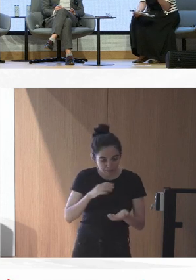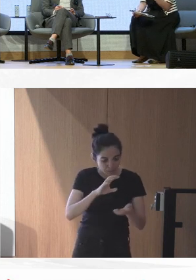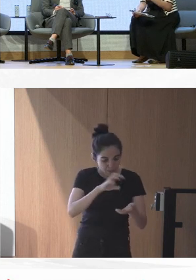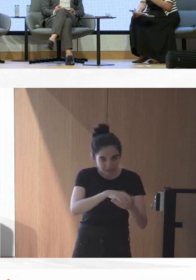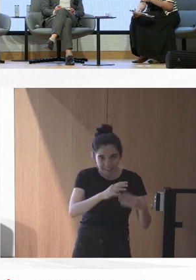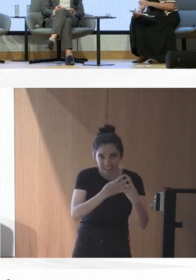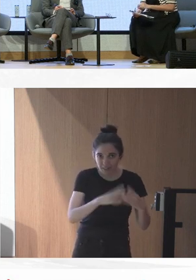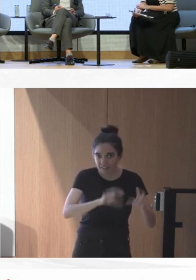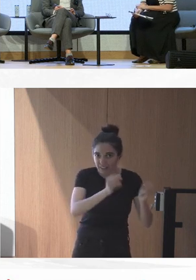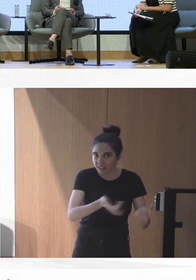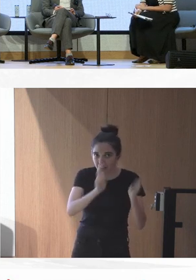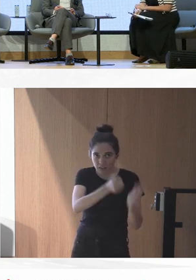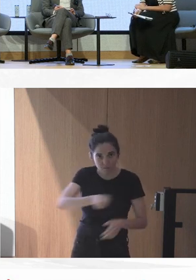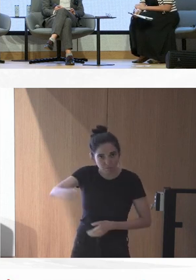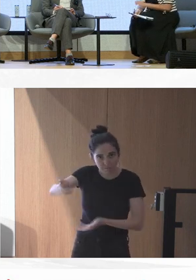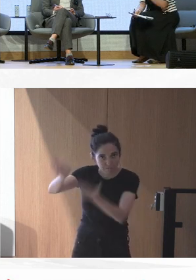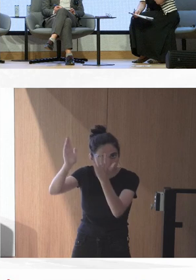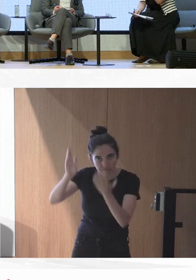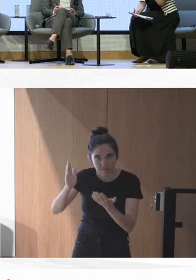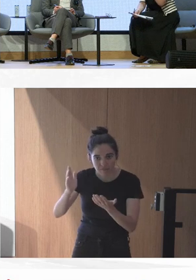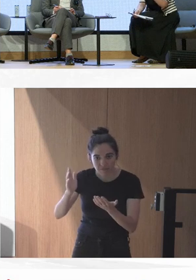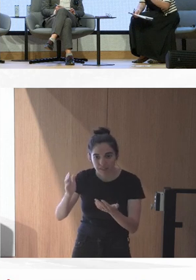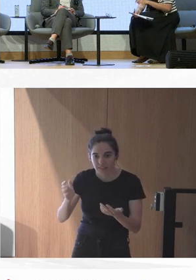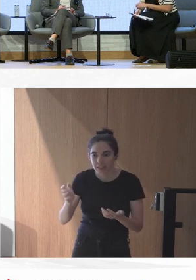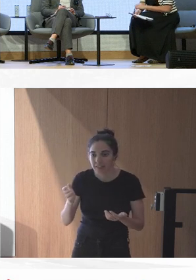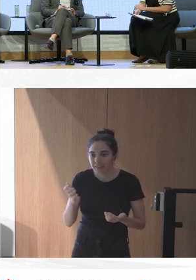sistema penitenciario, porque si hubiese estado